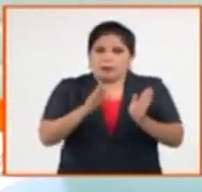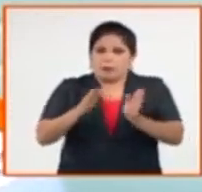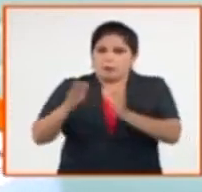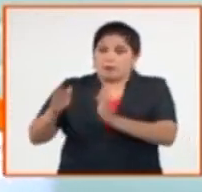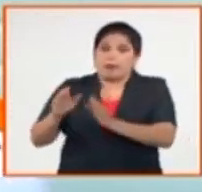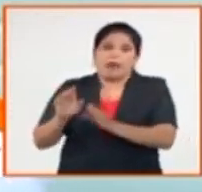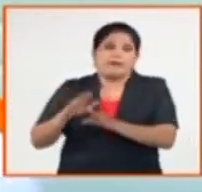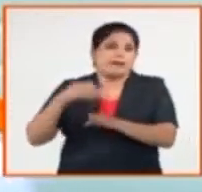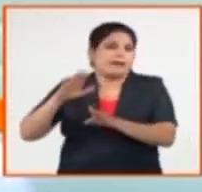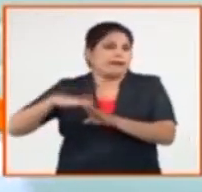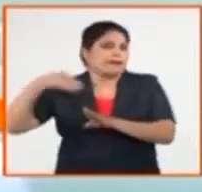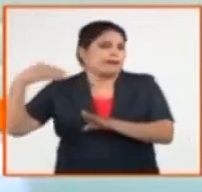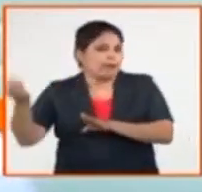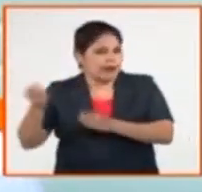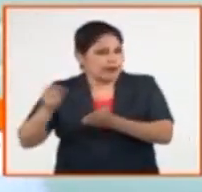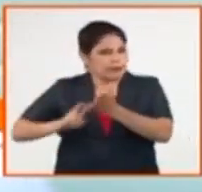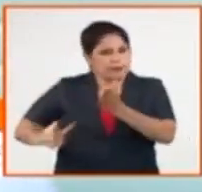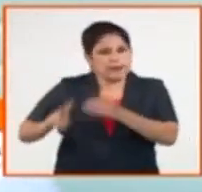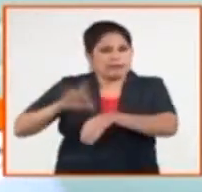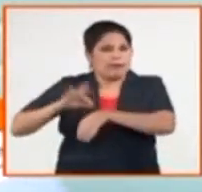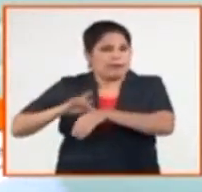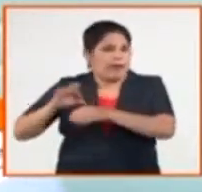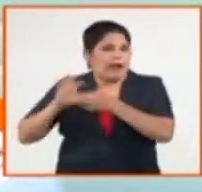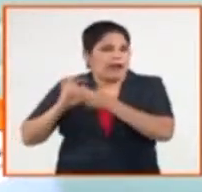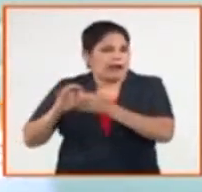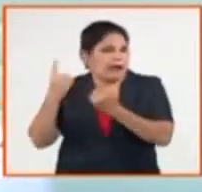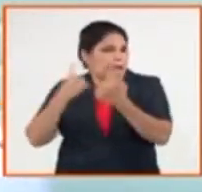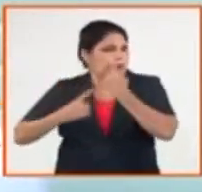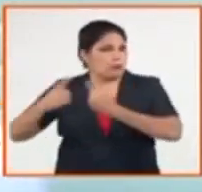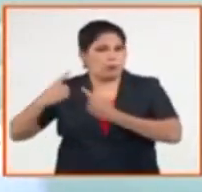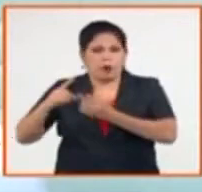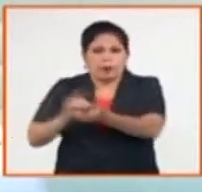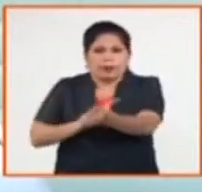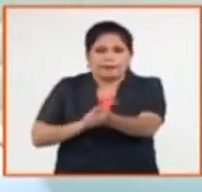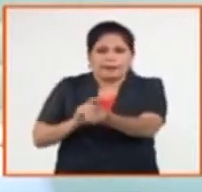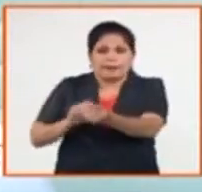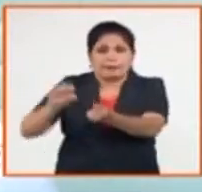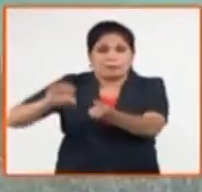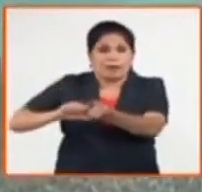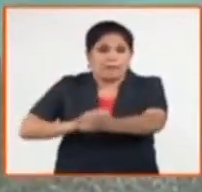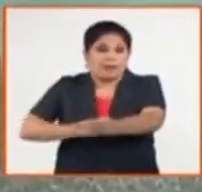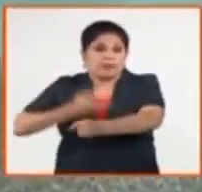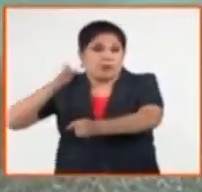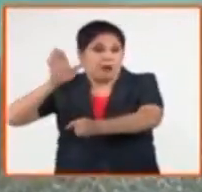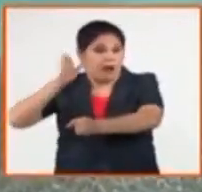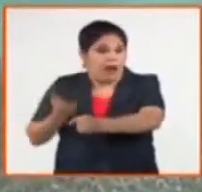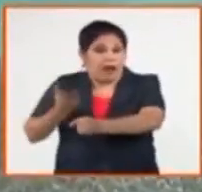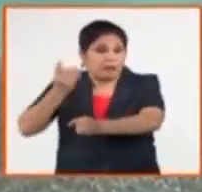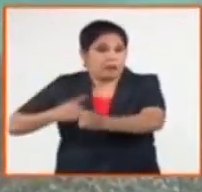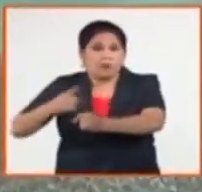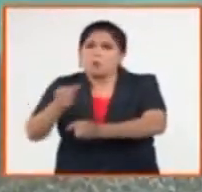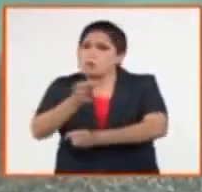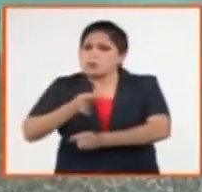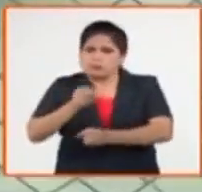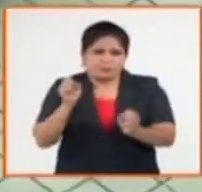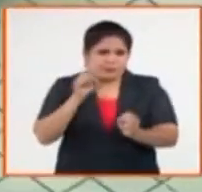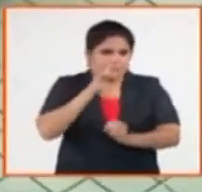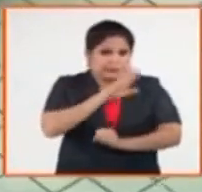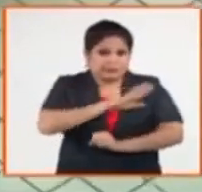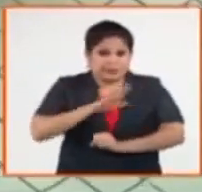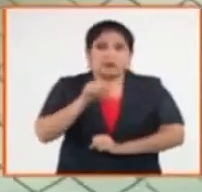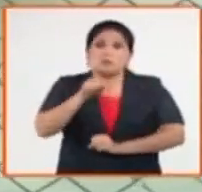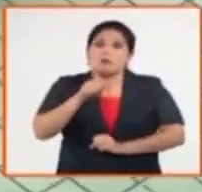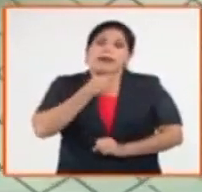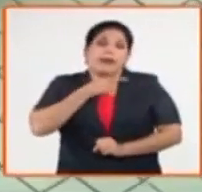de la provincia, por tener alguna enfermedad aguda o alguna crónica descompensada, en todos los vacunatorios de esos municipios que ya concluyeron, como en este, por